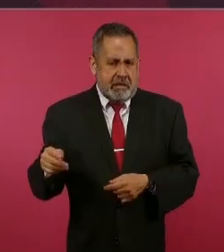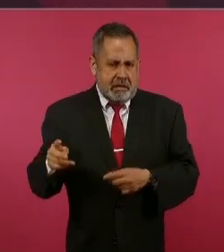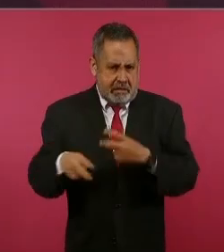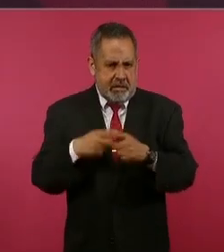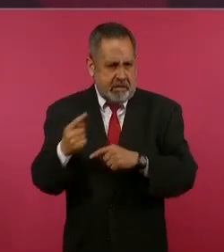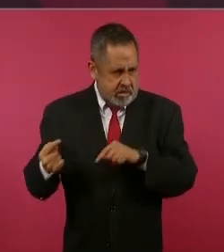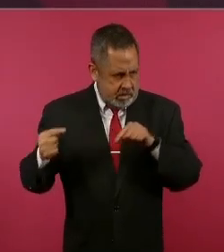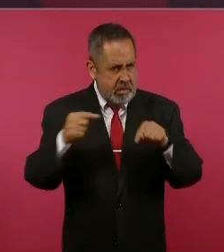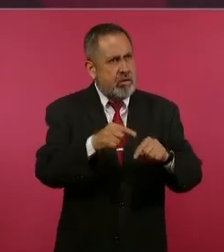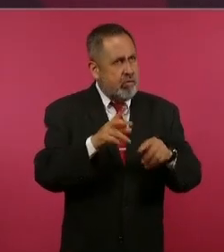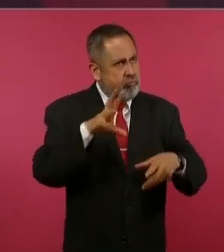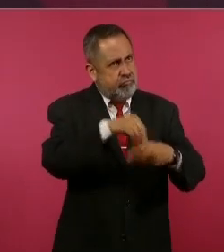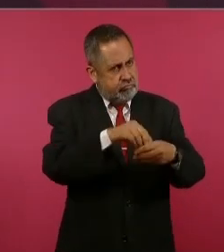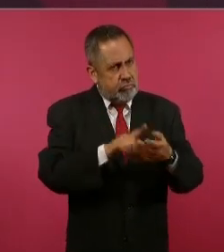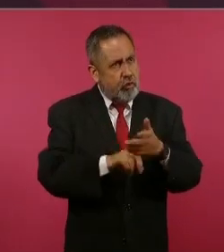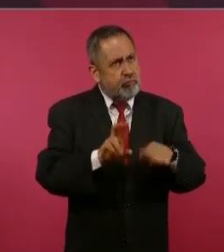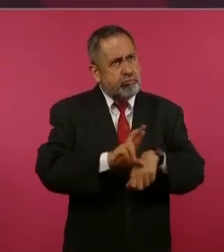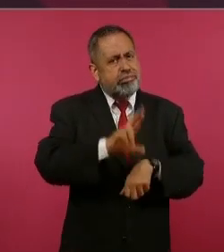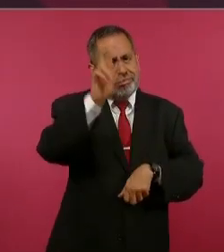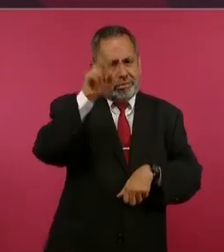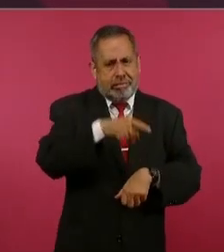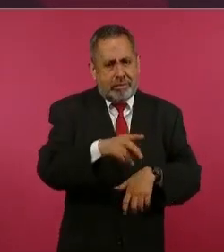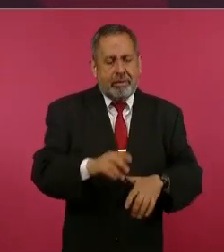Katia. Sí,